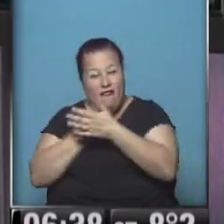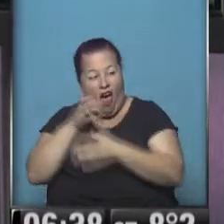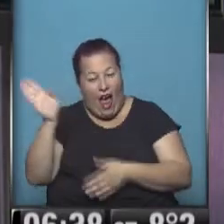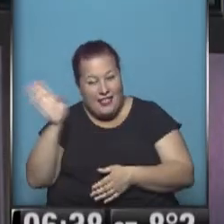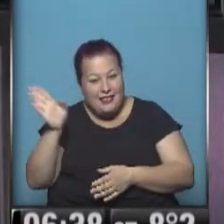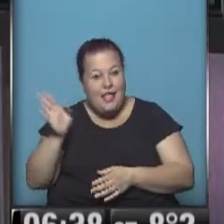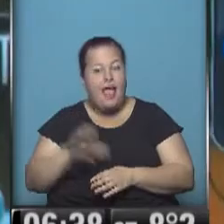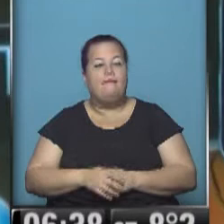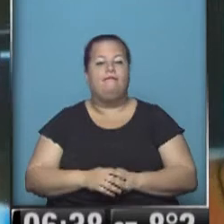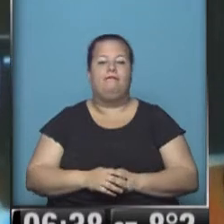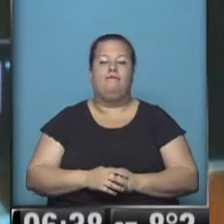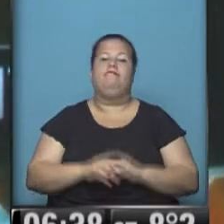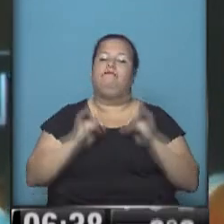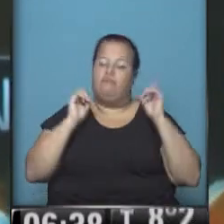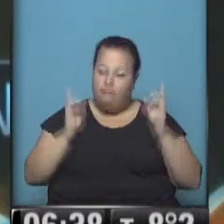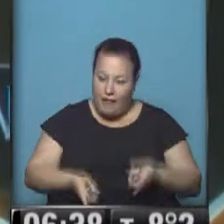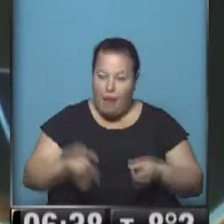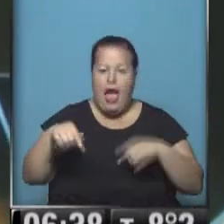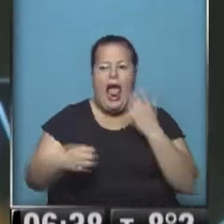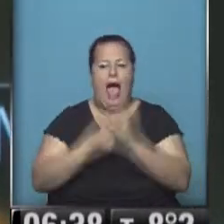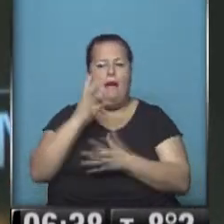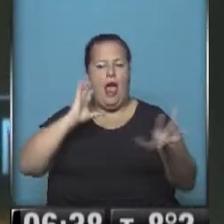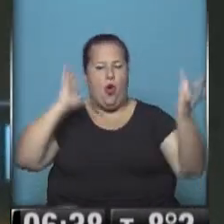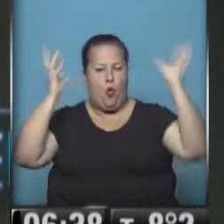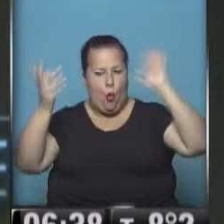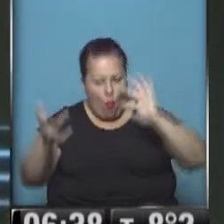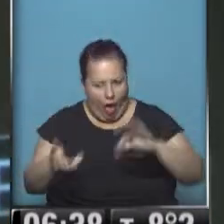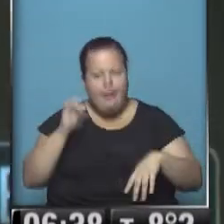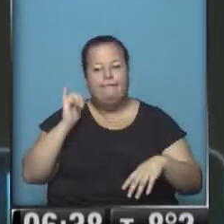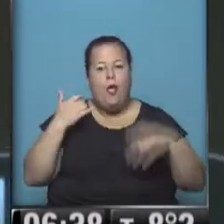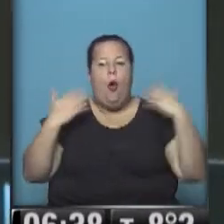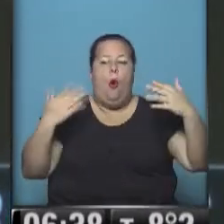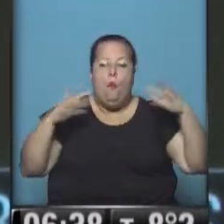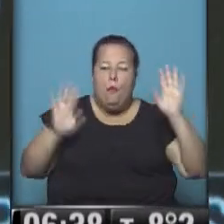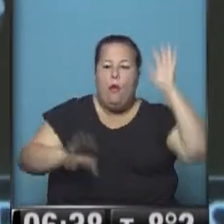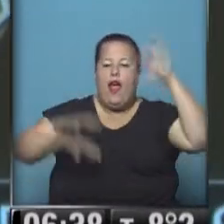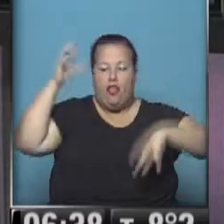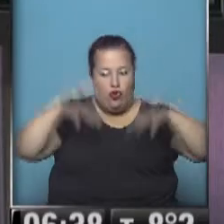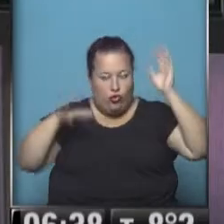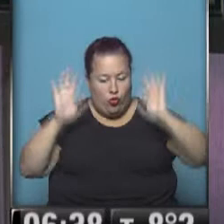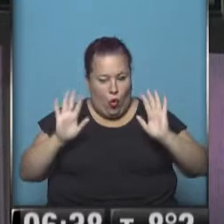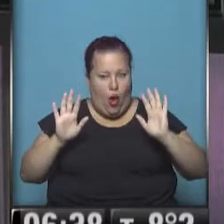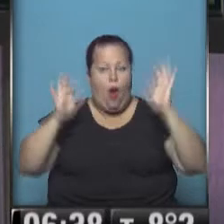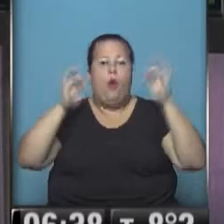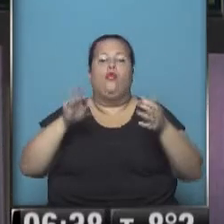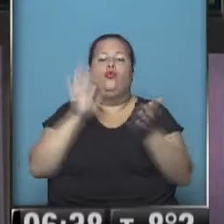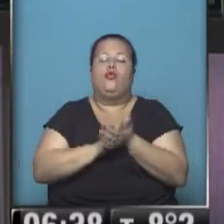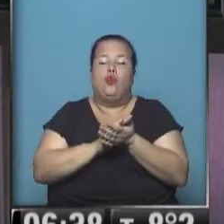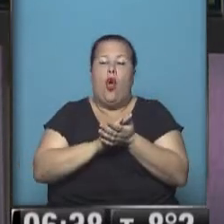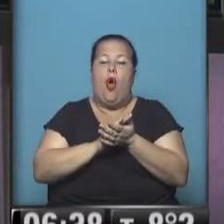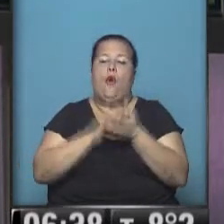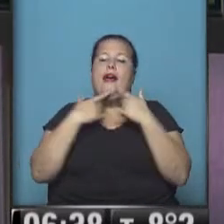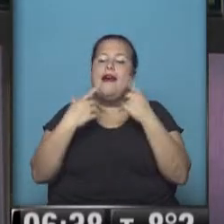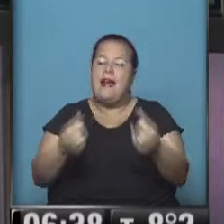formosa también amanece nublado si hay probabilidad de alguna lluvia a propósito de un reclamo